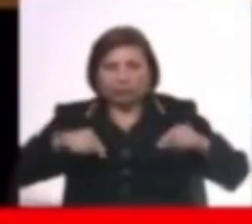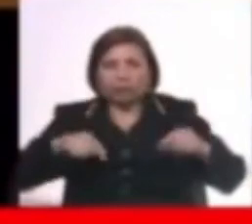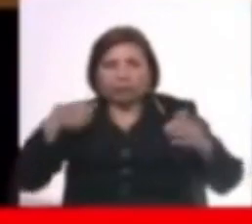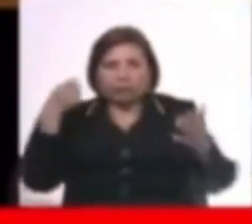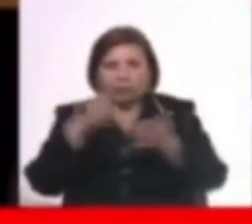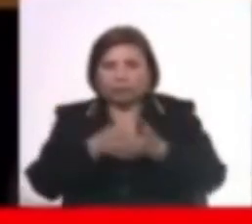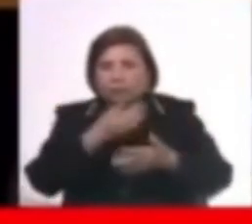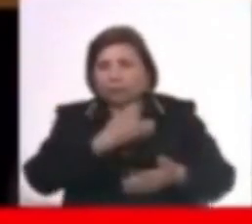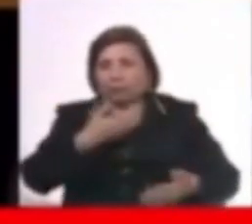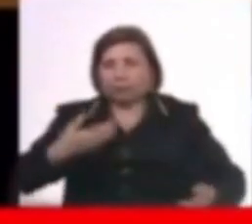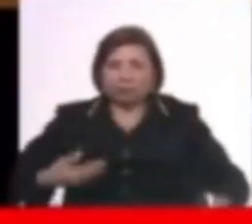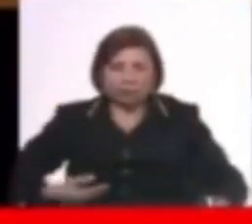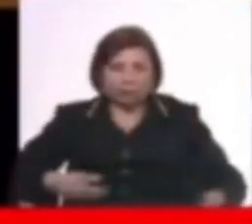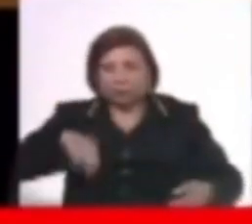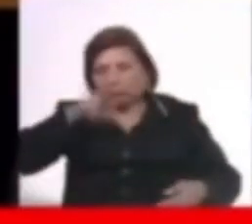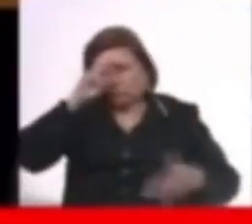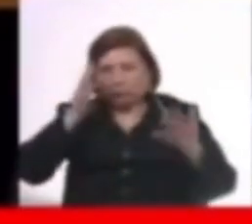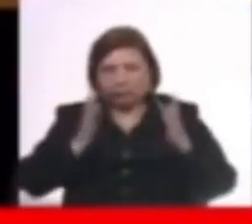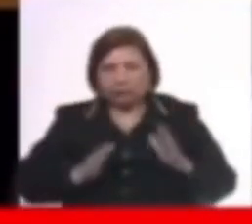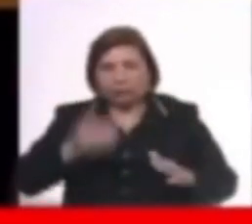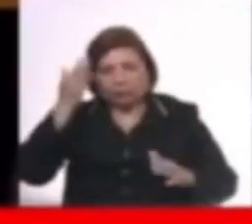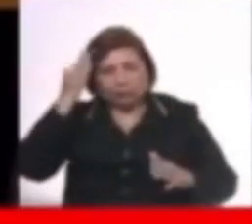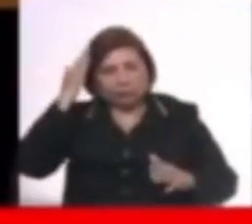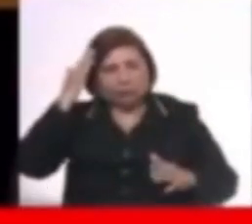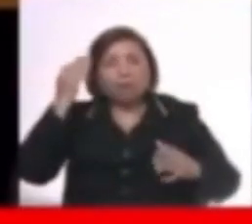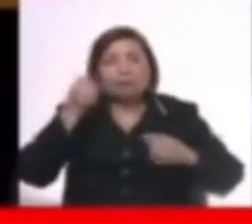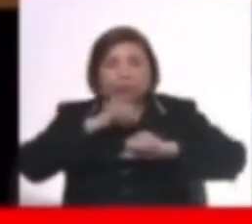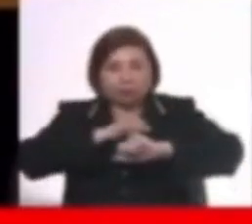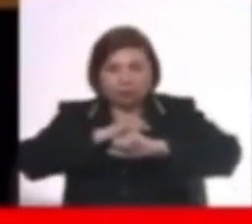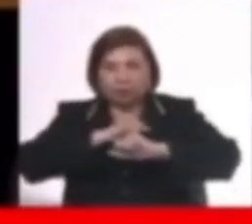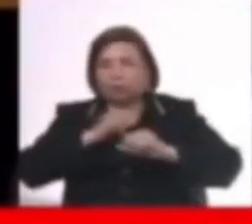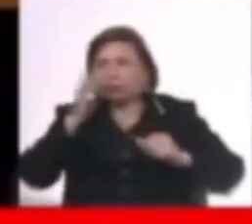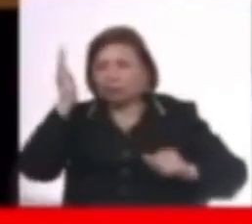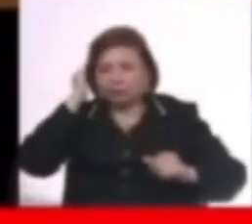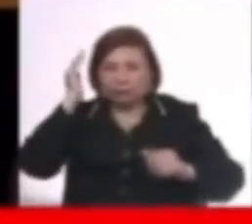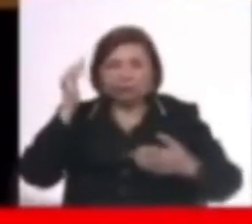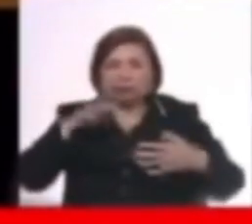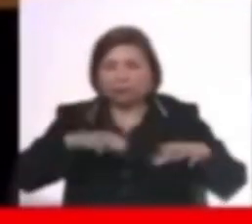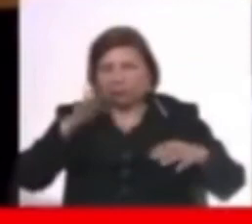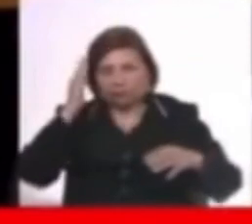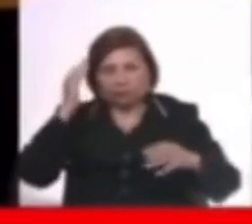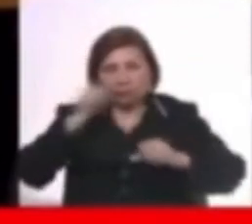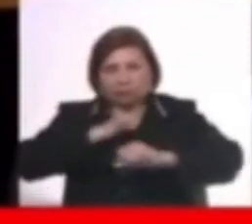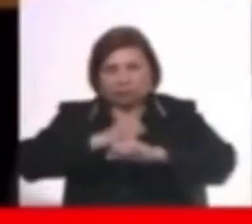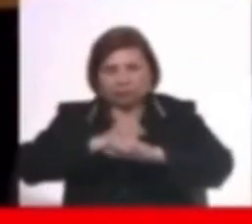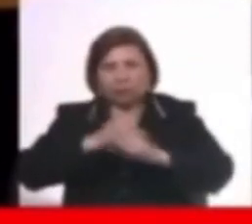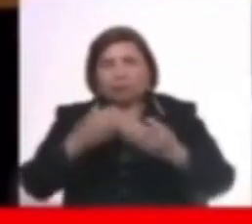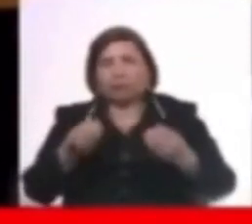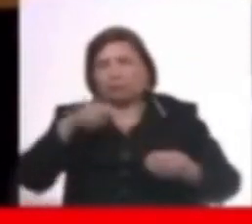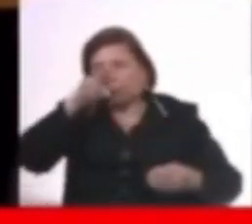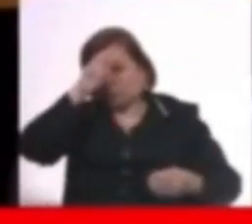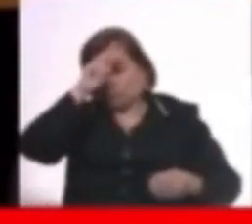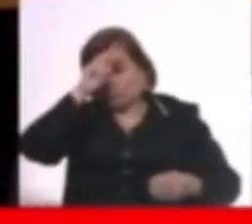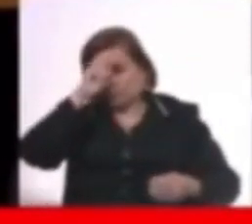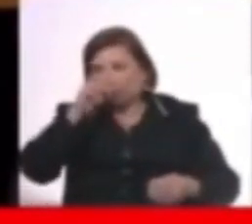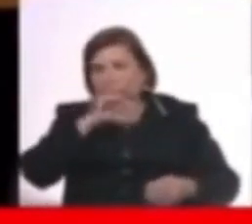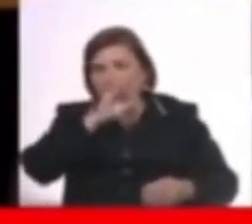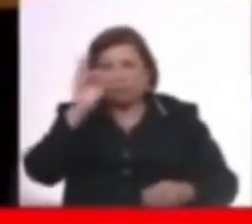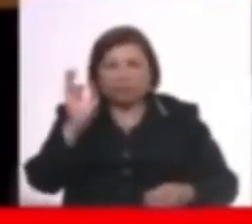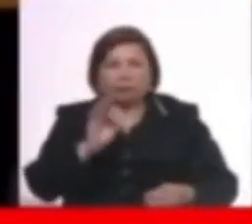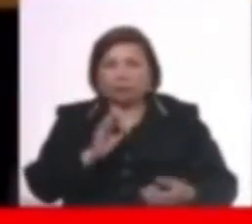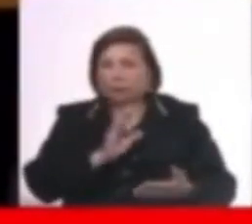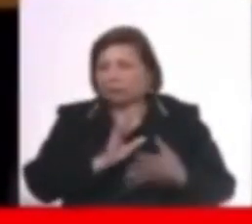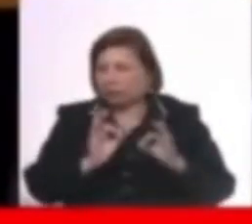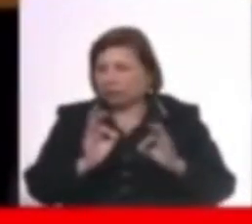hubo fue un golpe de estado y que los peruanos supimos Cómo defendernos y que sabremos Cómo defendernos porque el Perú presidenta por nada